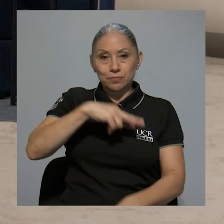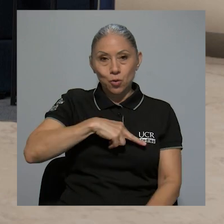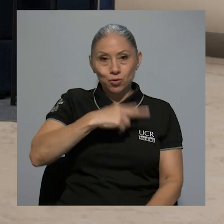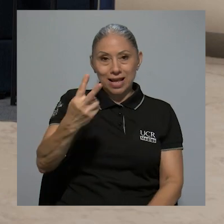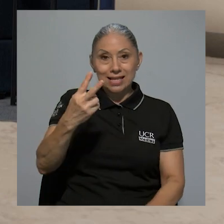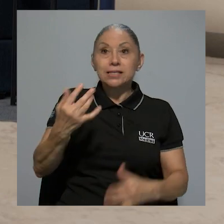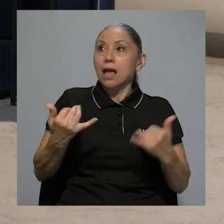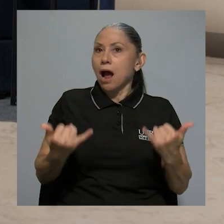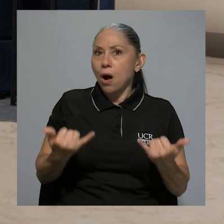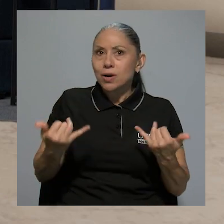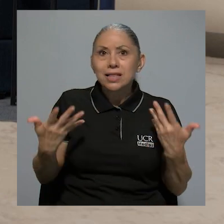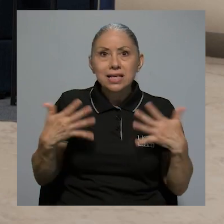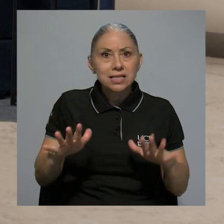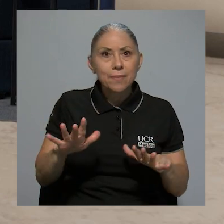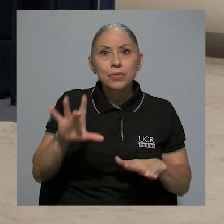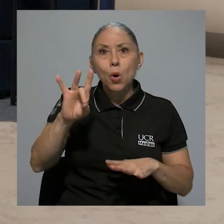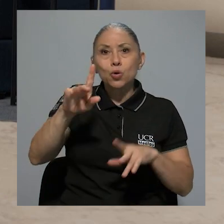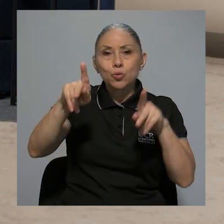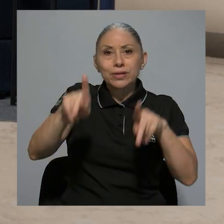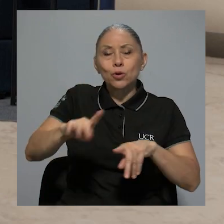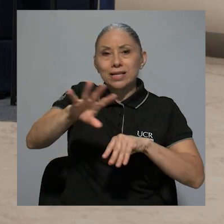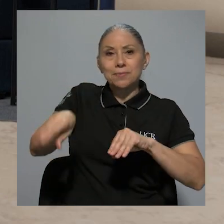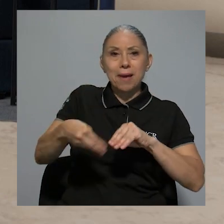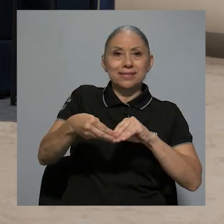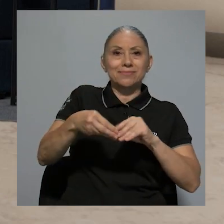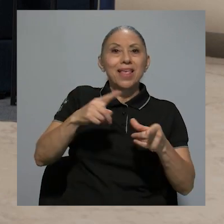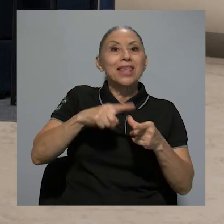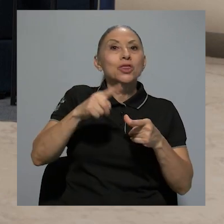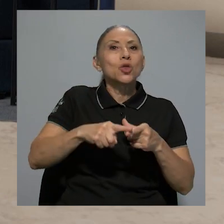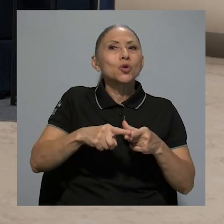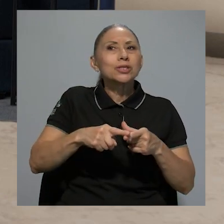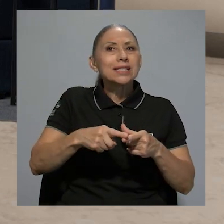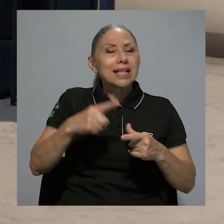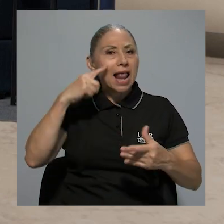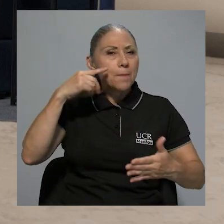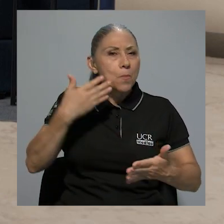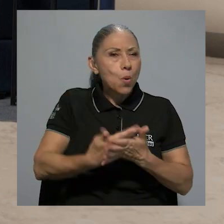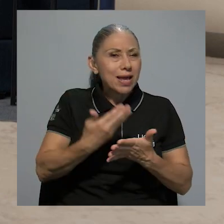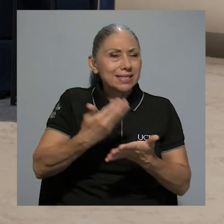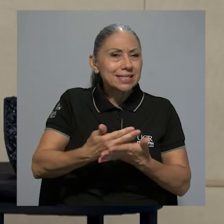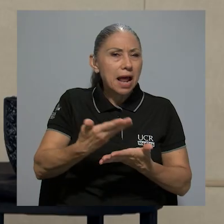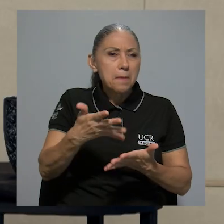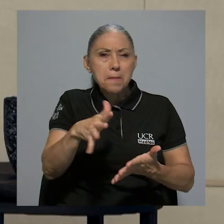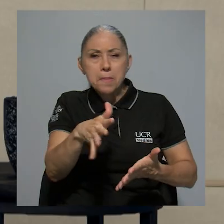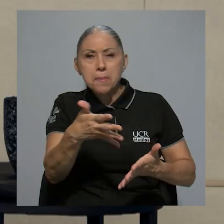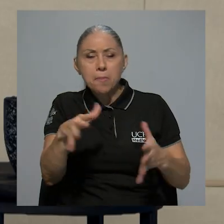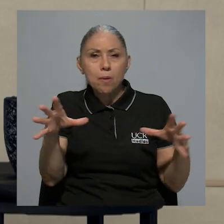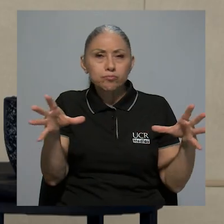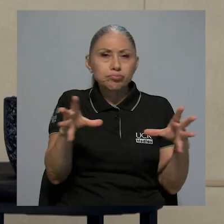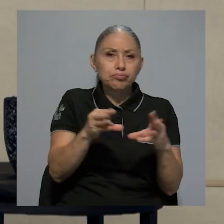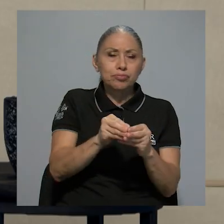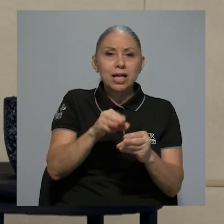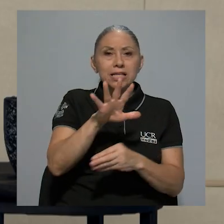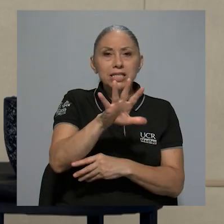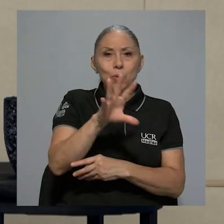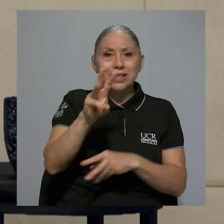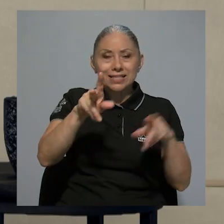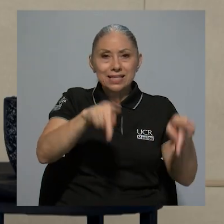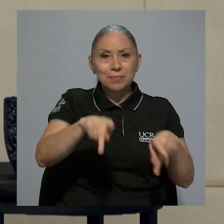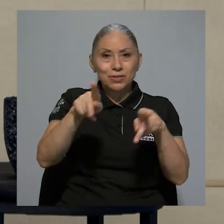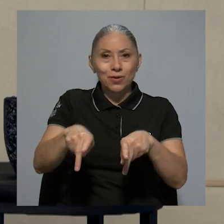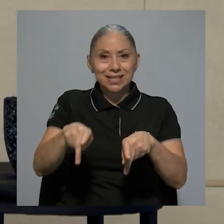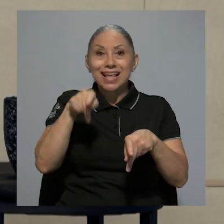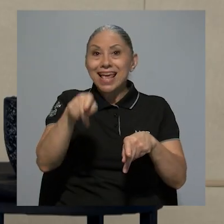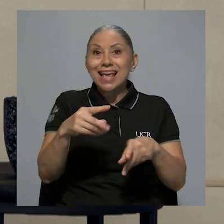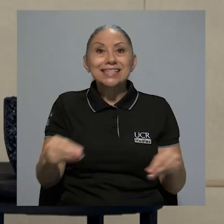personas voluntarias y ahorita ya tenemos 8 personas más. Entonces al final la muestra va a ser como de unos 56 personas, que es la